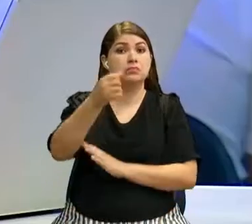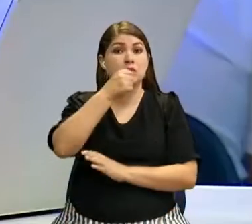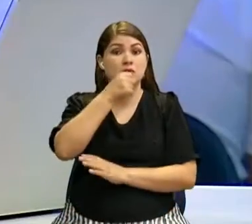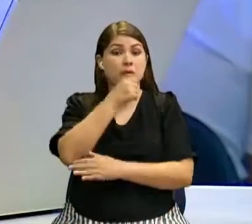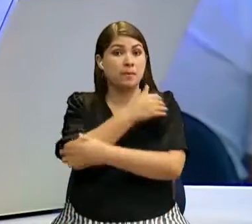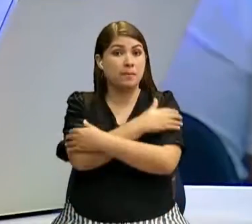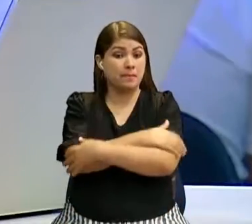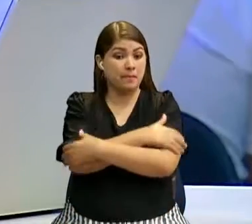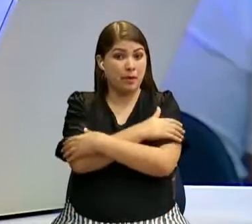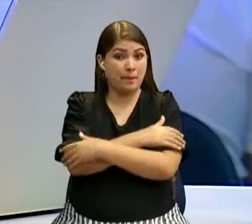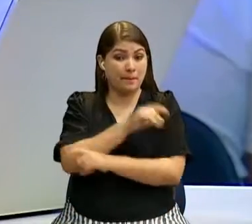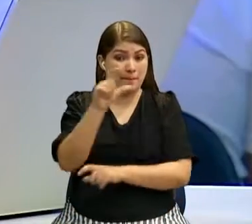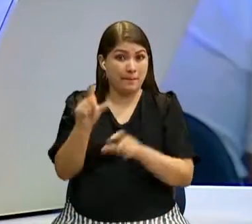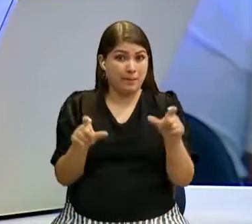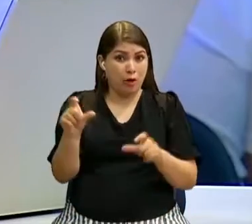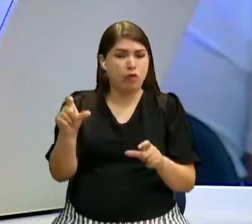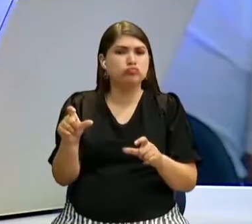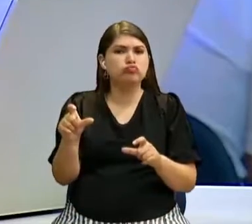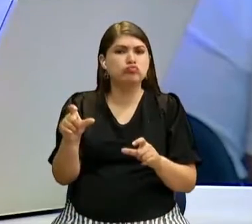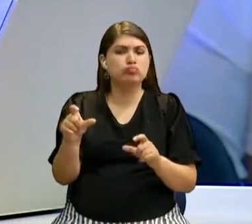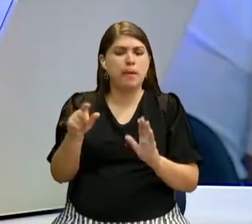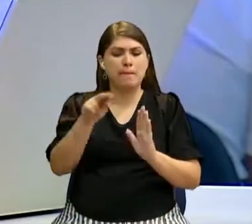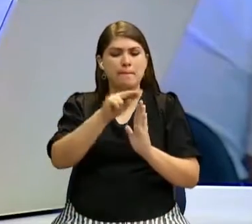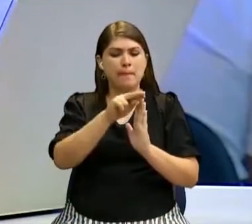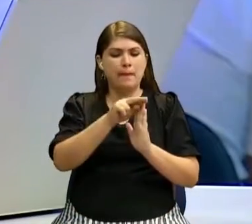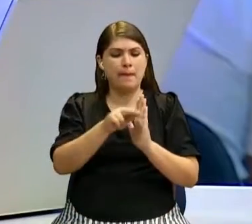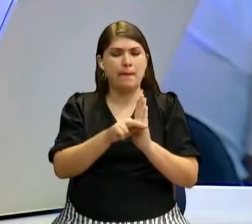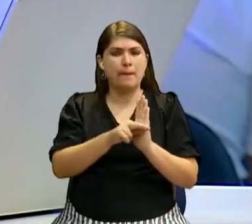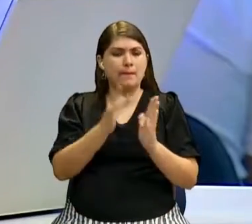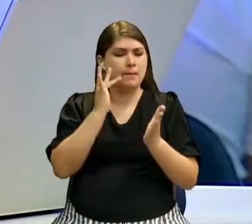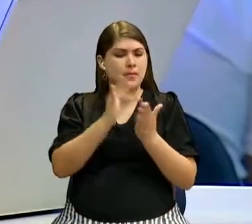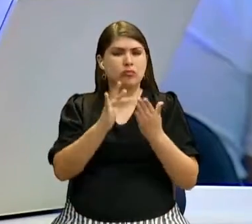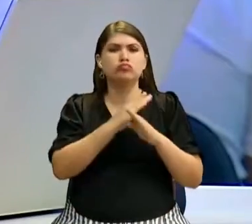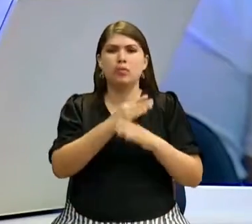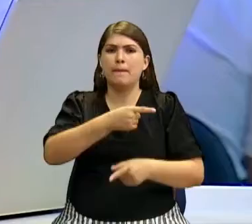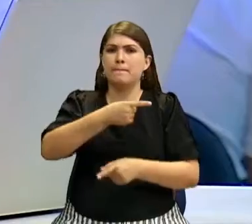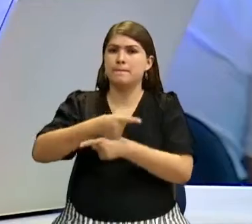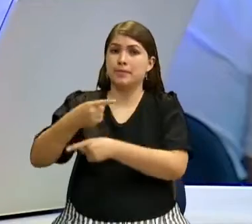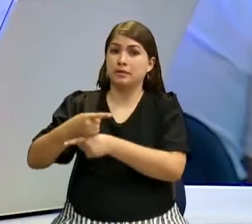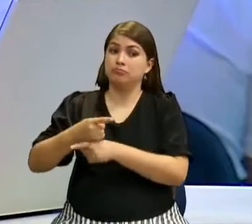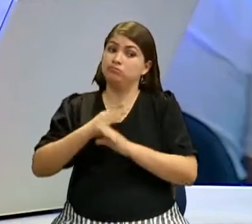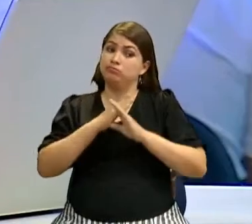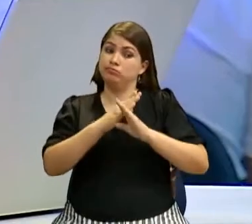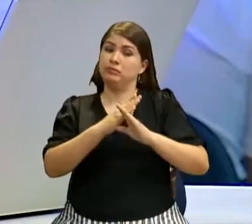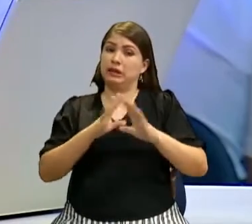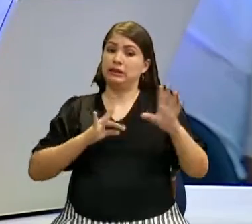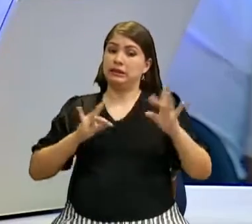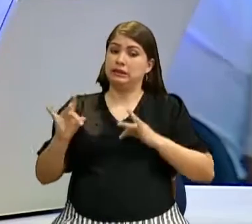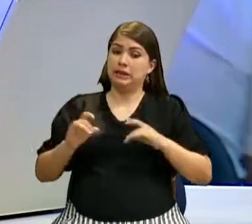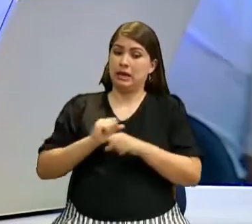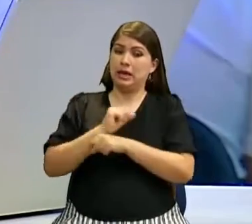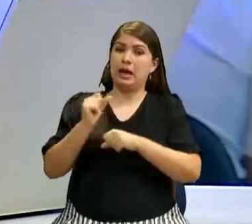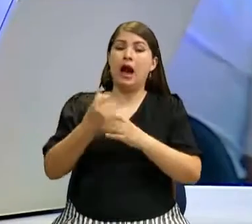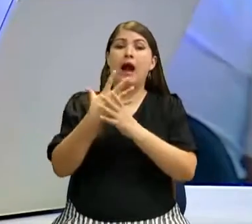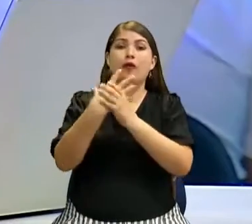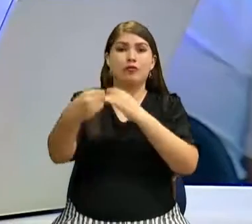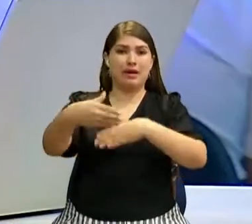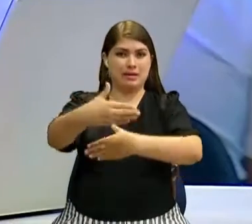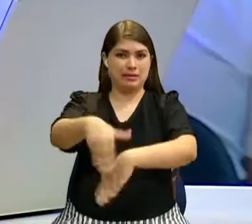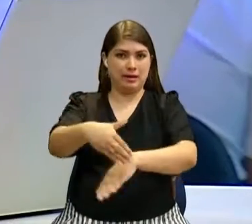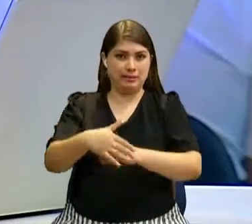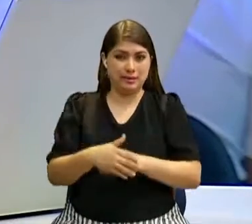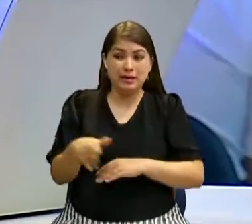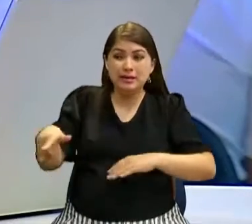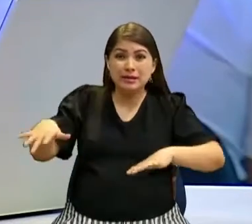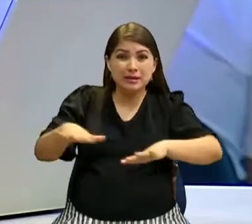En Pamplona, sus habitantes cumplen con todas las normas de bioseguridad para evitar el contagio del COVID-19 en las calles. Precisamente en